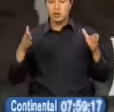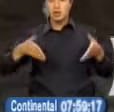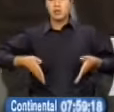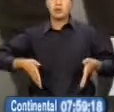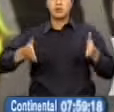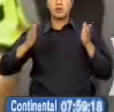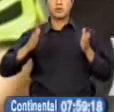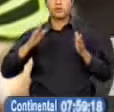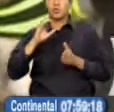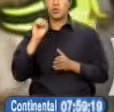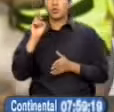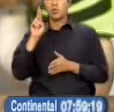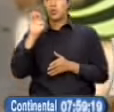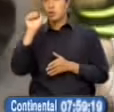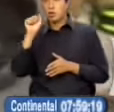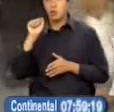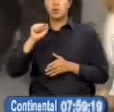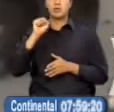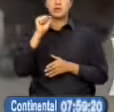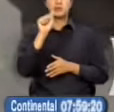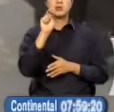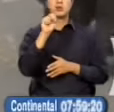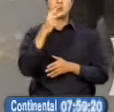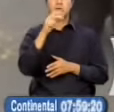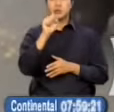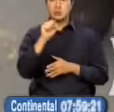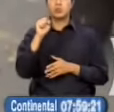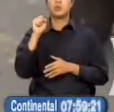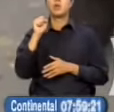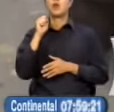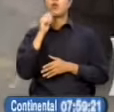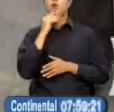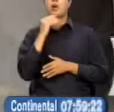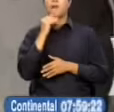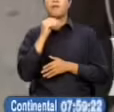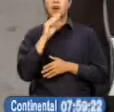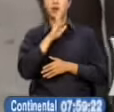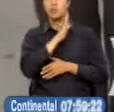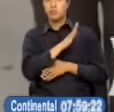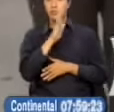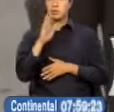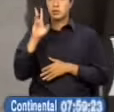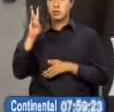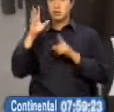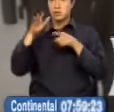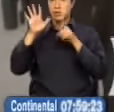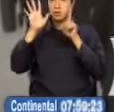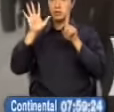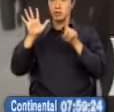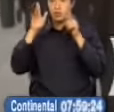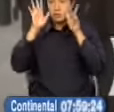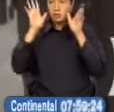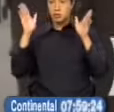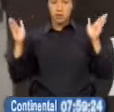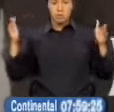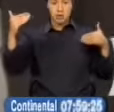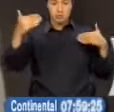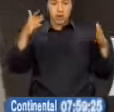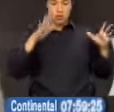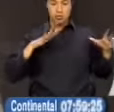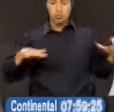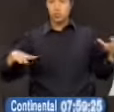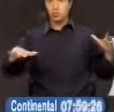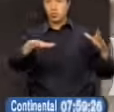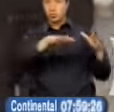correa al norte y la sánchez del sur en eloy alfaro en el oriente y en las 6 de diciembre el occidente a fin de que sólo este